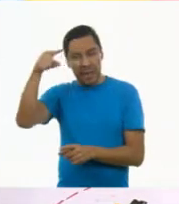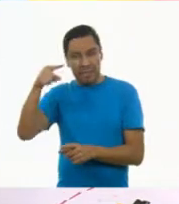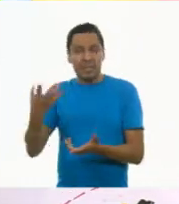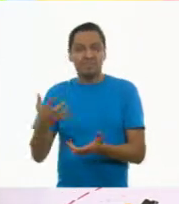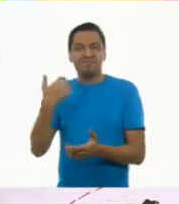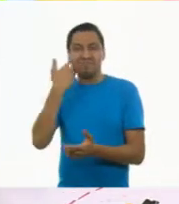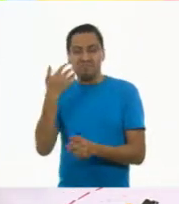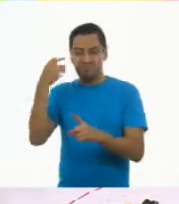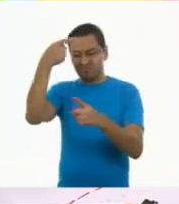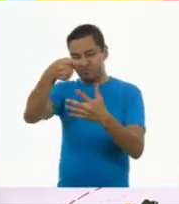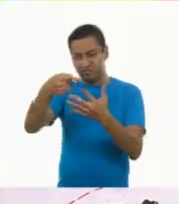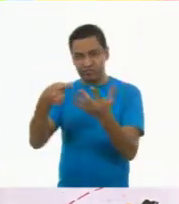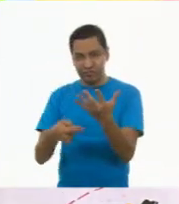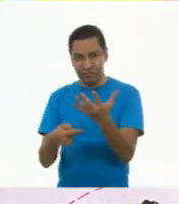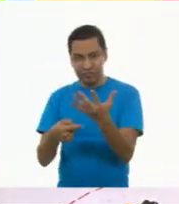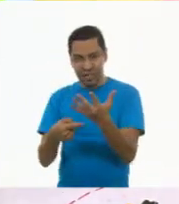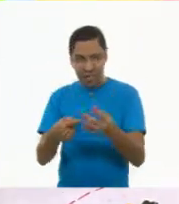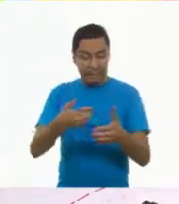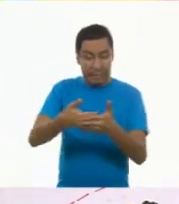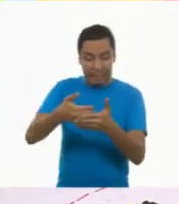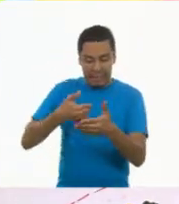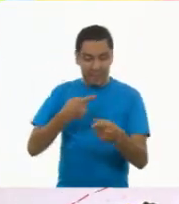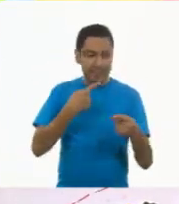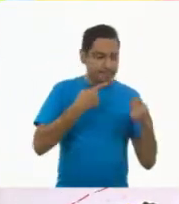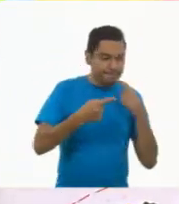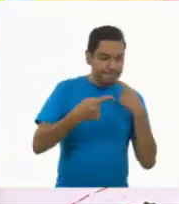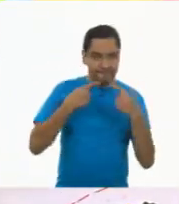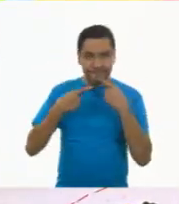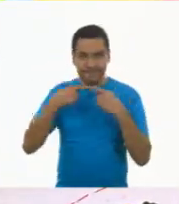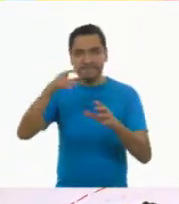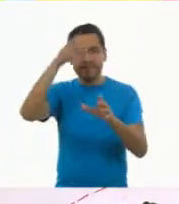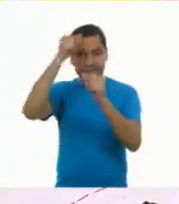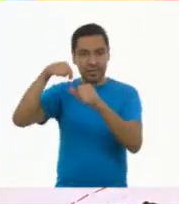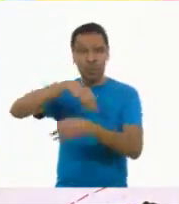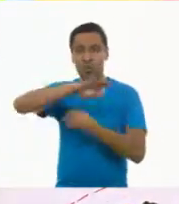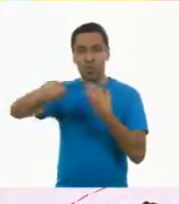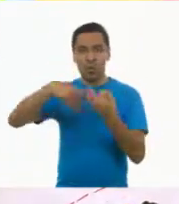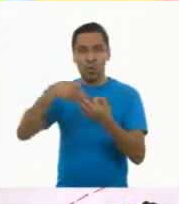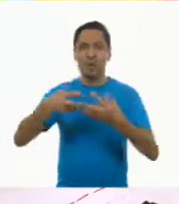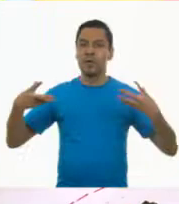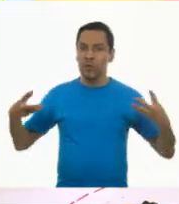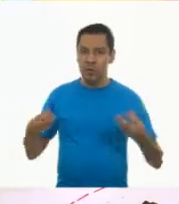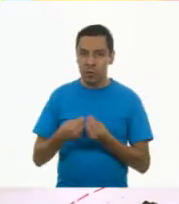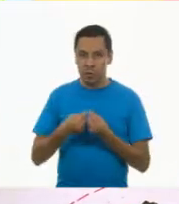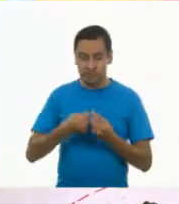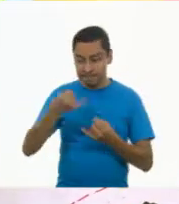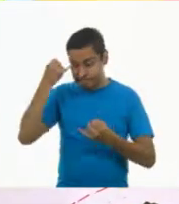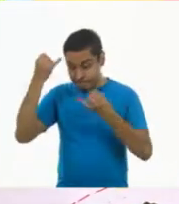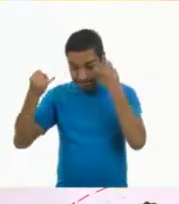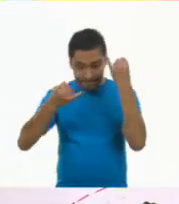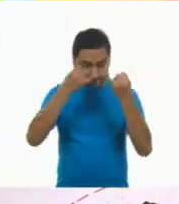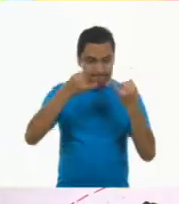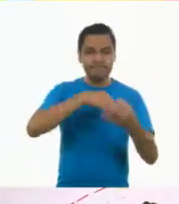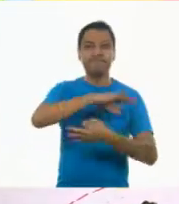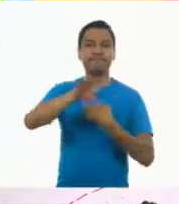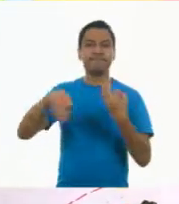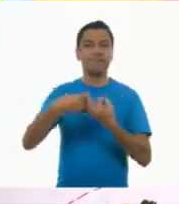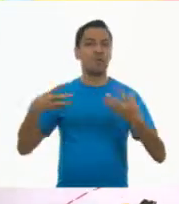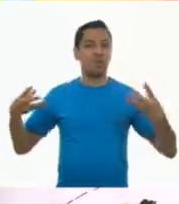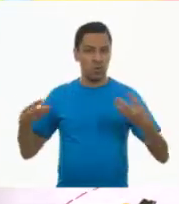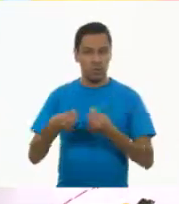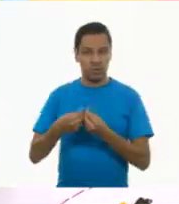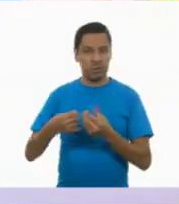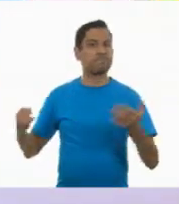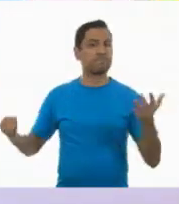intereses. Y ellos tienen que dialogar, ponerse de acuerdo y entre todos lograr un consenso. ¿Cómo